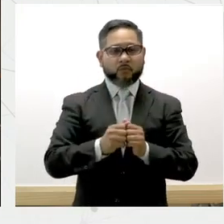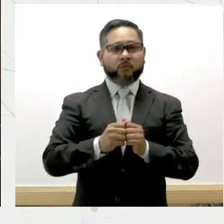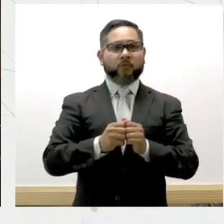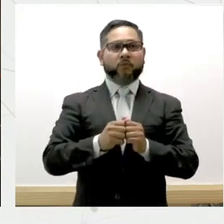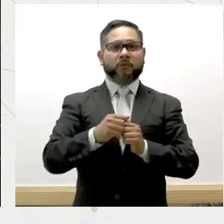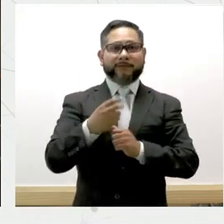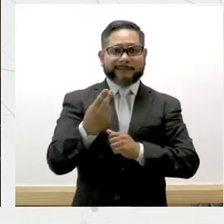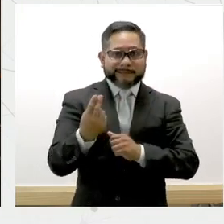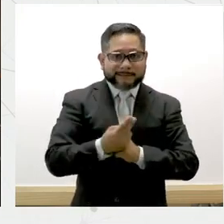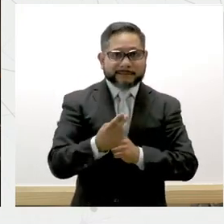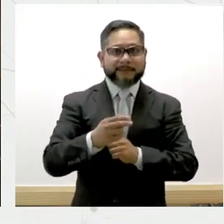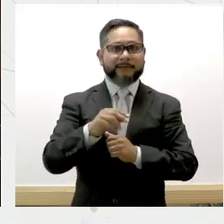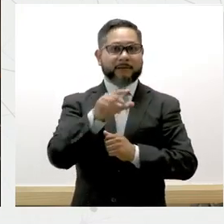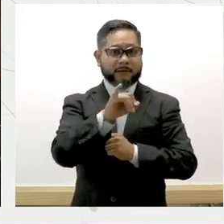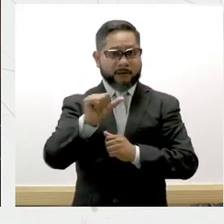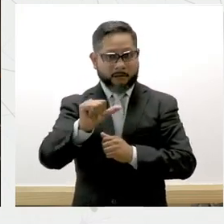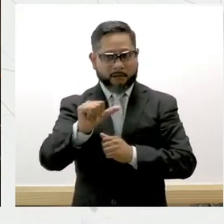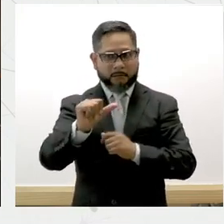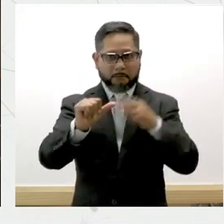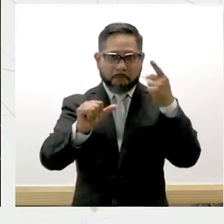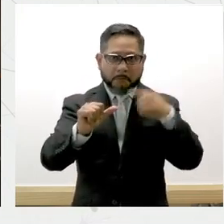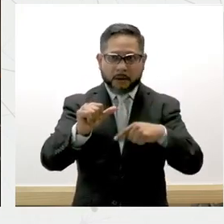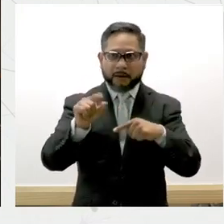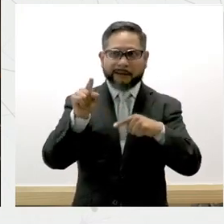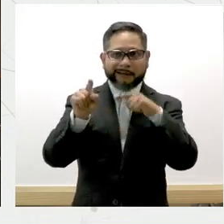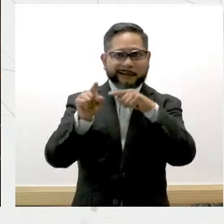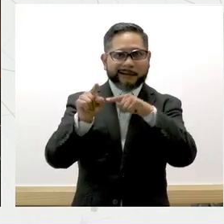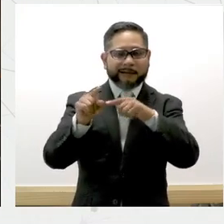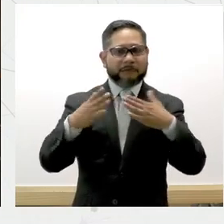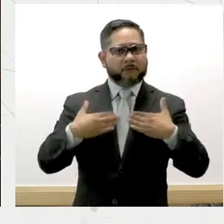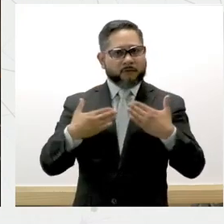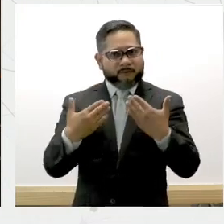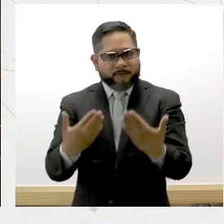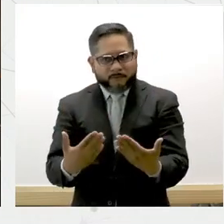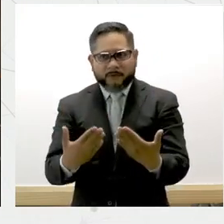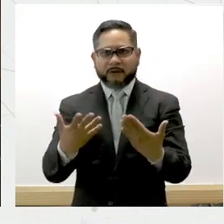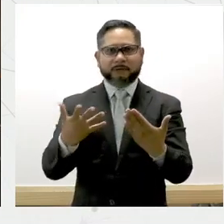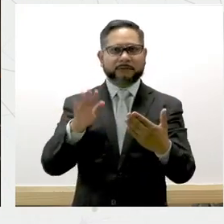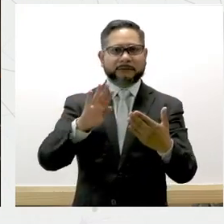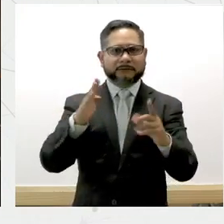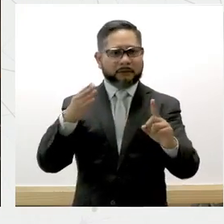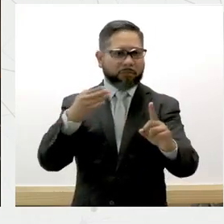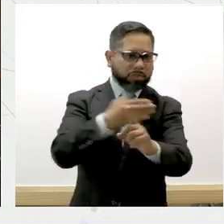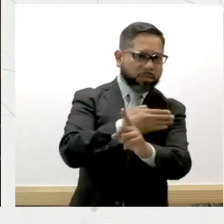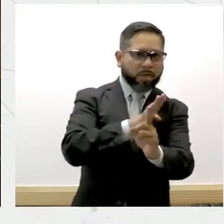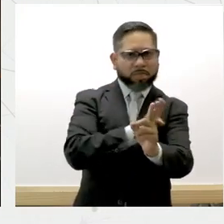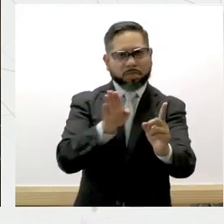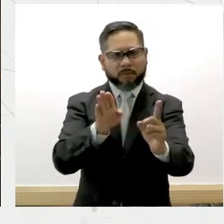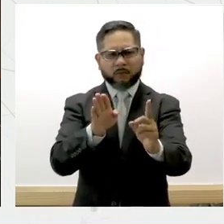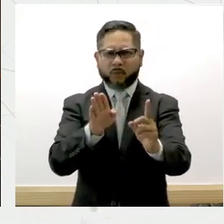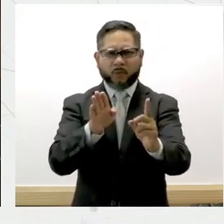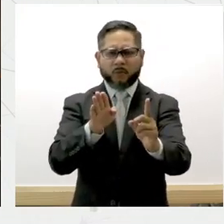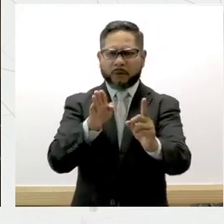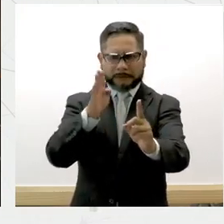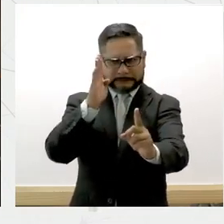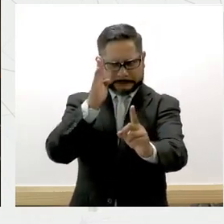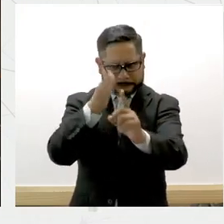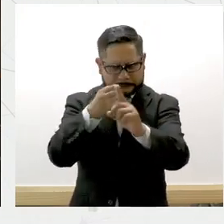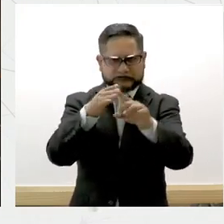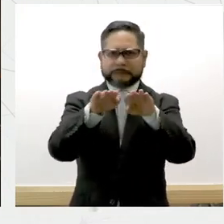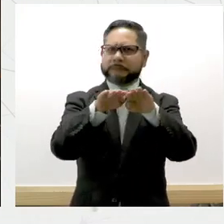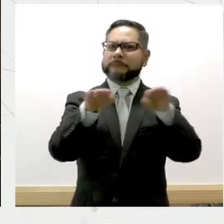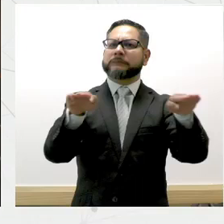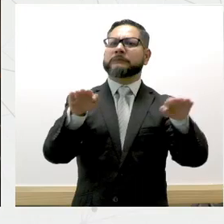inteligencia artificial ética, confiable y, sobre todo, sin sesgos y sin discriminación. Y esa es un área en la que